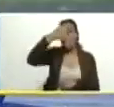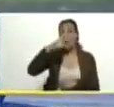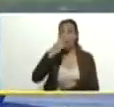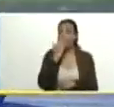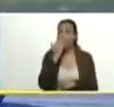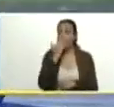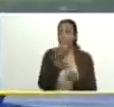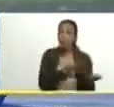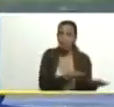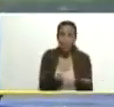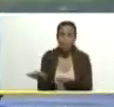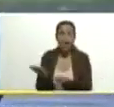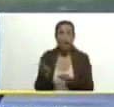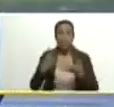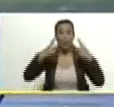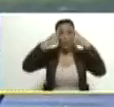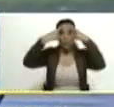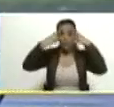a los catadores,